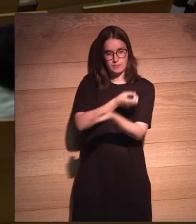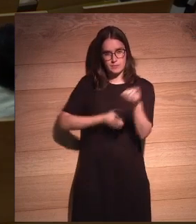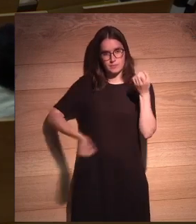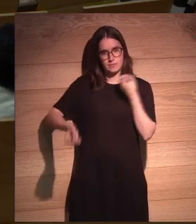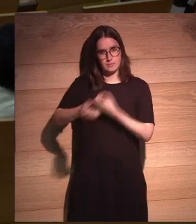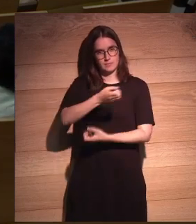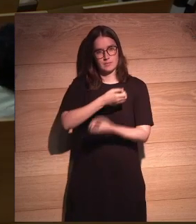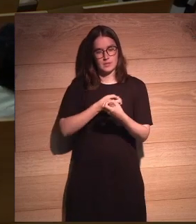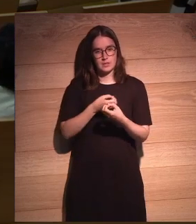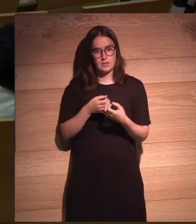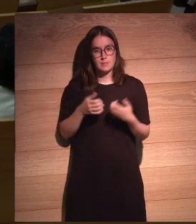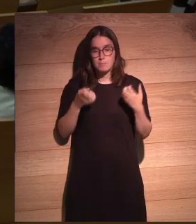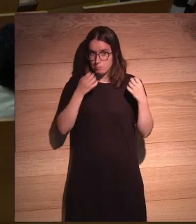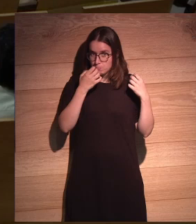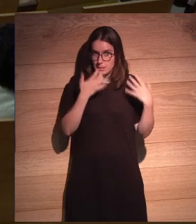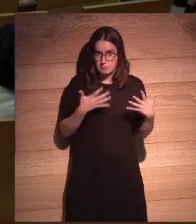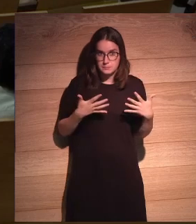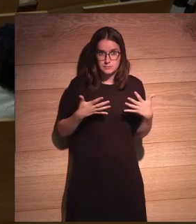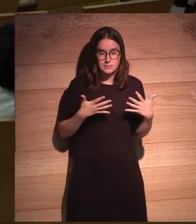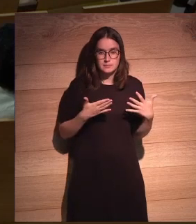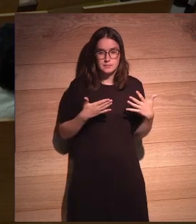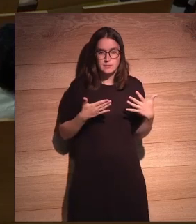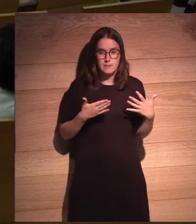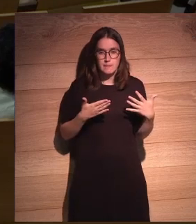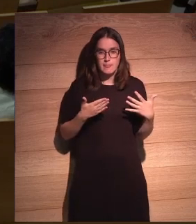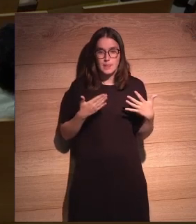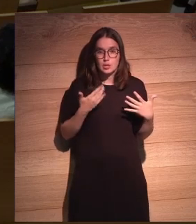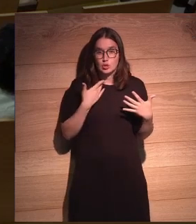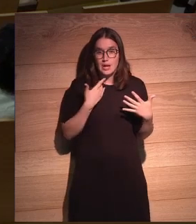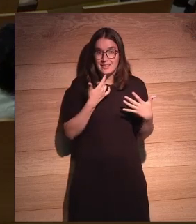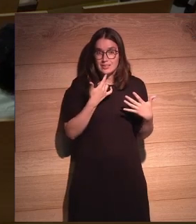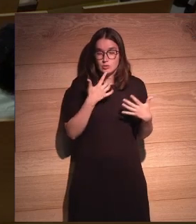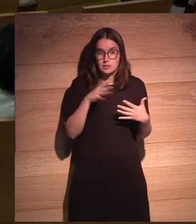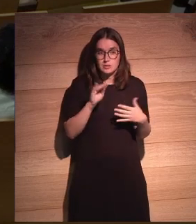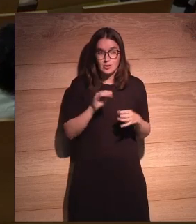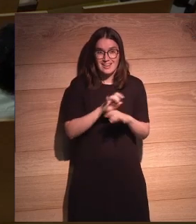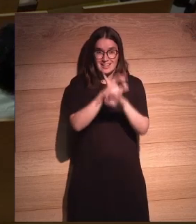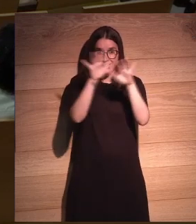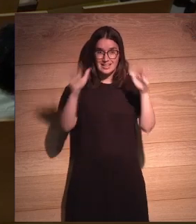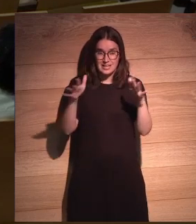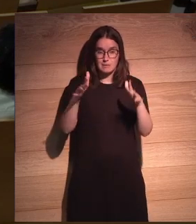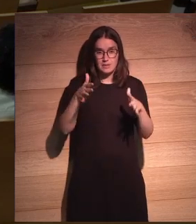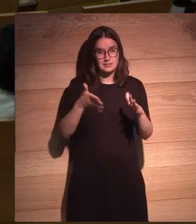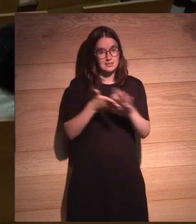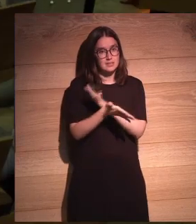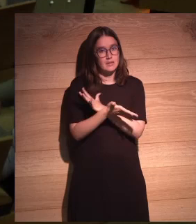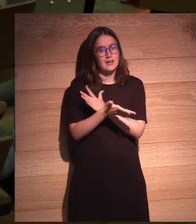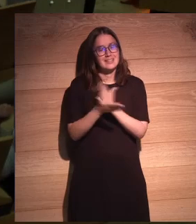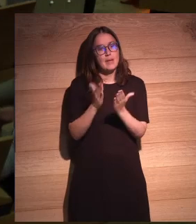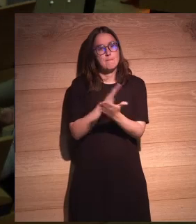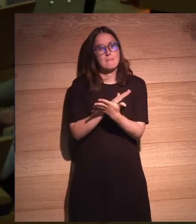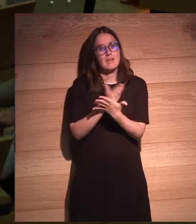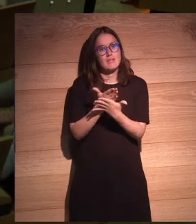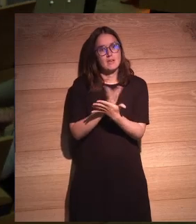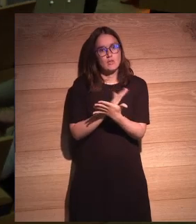aprende de la máquina. Bien. Ricardo ha hecho una interpretación que yo creo que aclara y da sentido, que es que esa